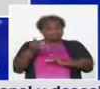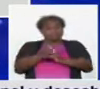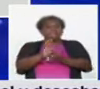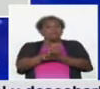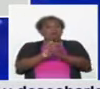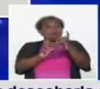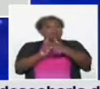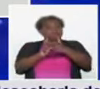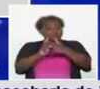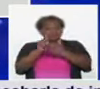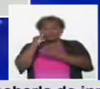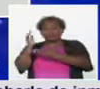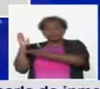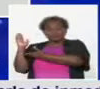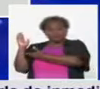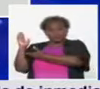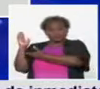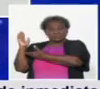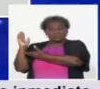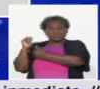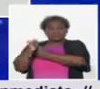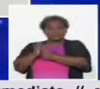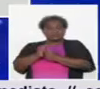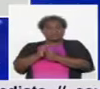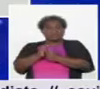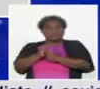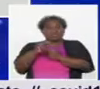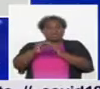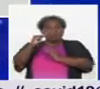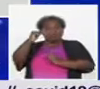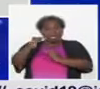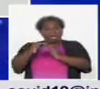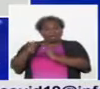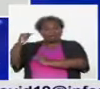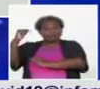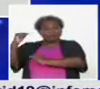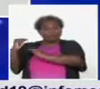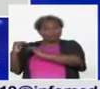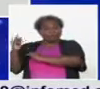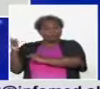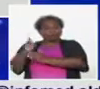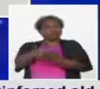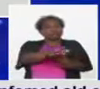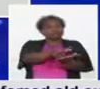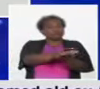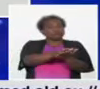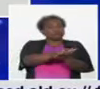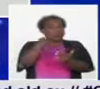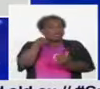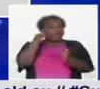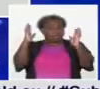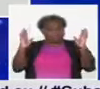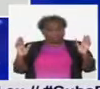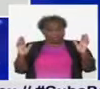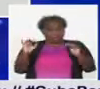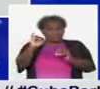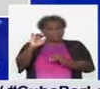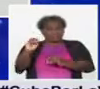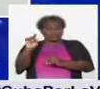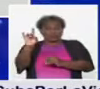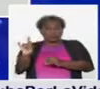en el gráfico a continuación, ya se acumulan en el año 609